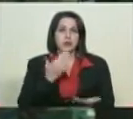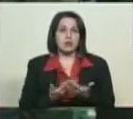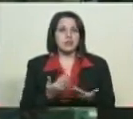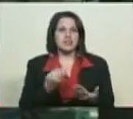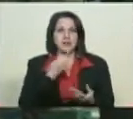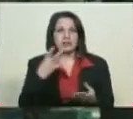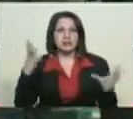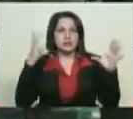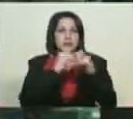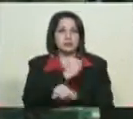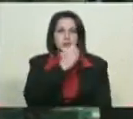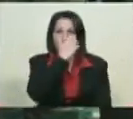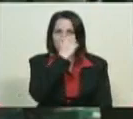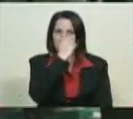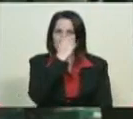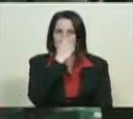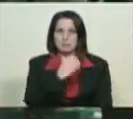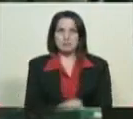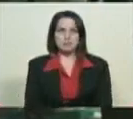noches.